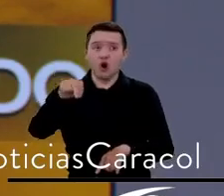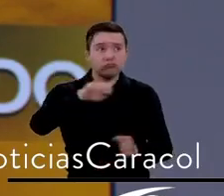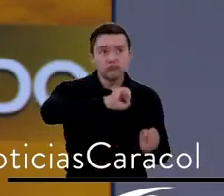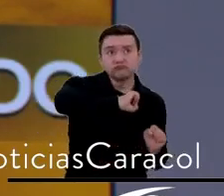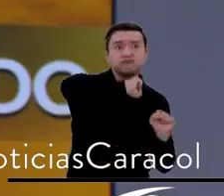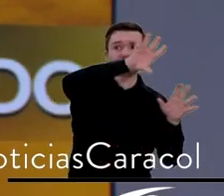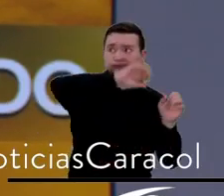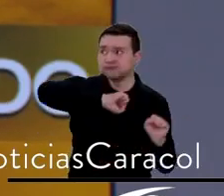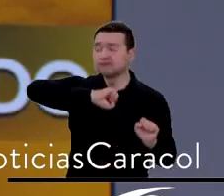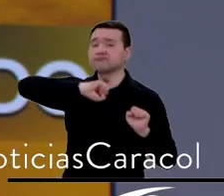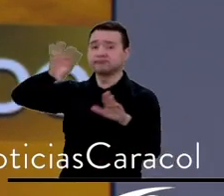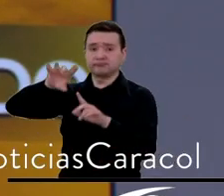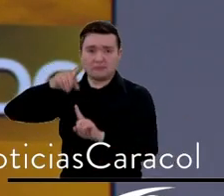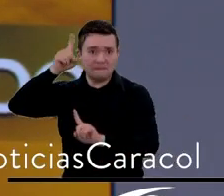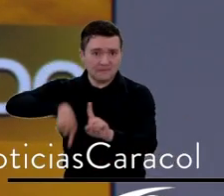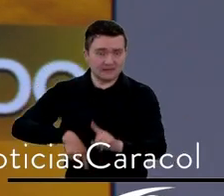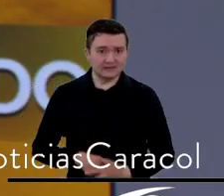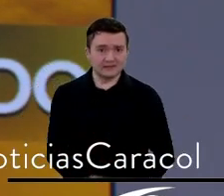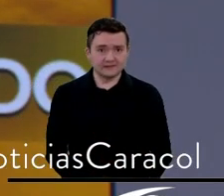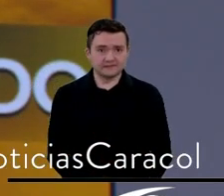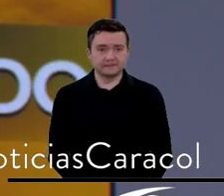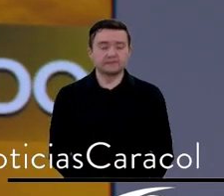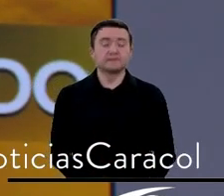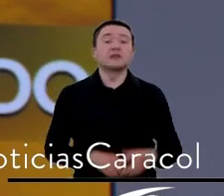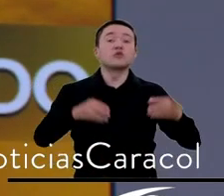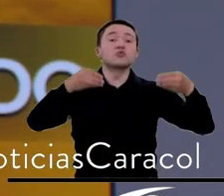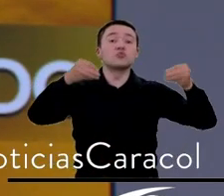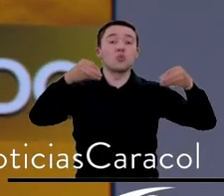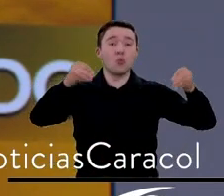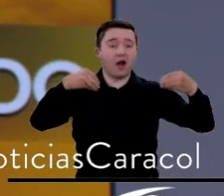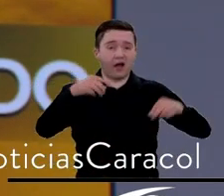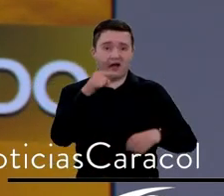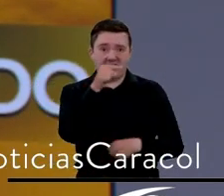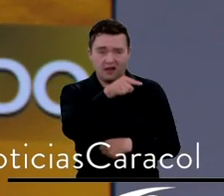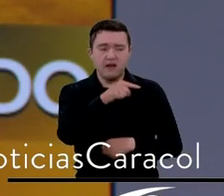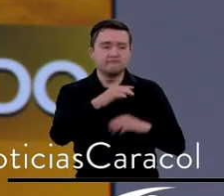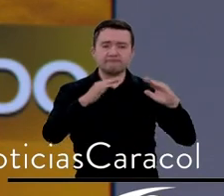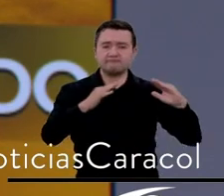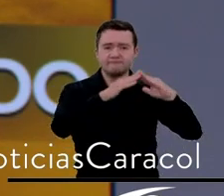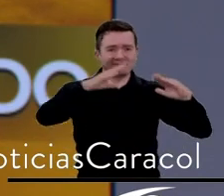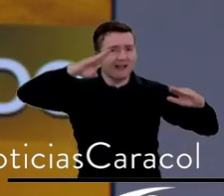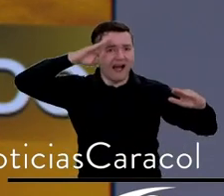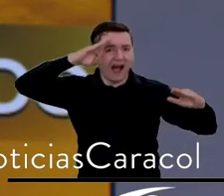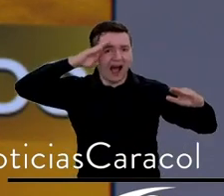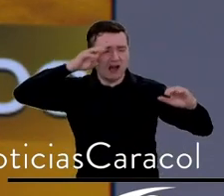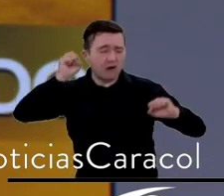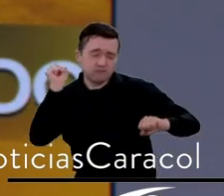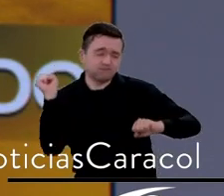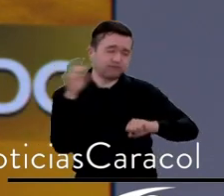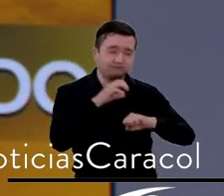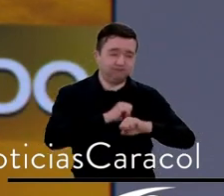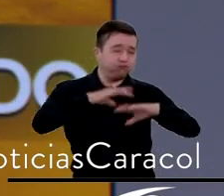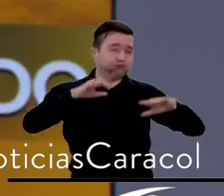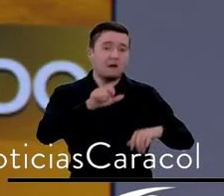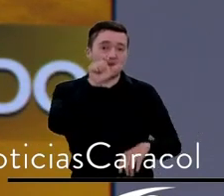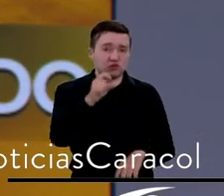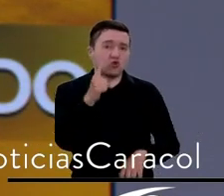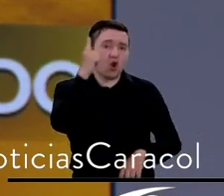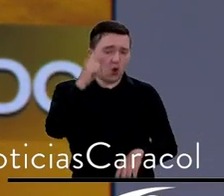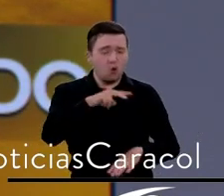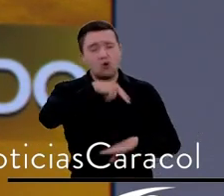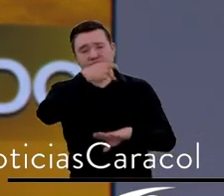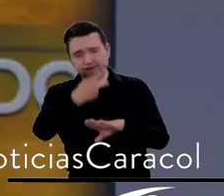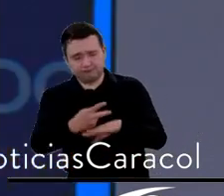En Tuluá, un atentado contra un CAI de la policía dejó a un uniformado herido y un perrito que se encontraba en el lugar y que era la mascota de los